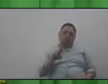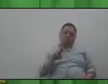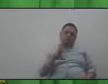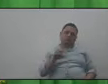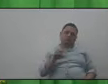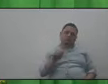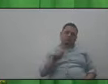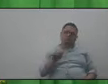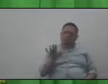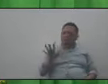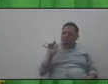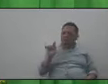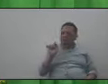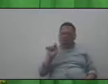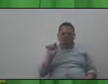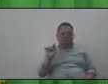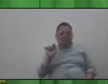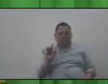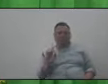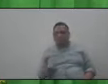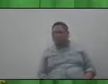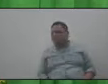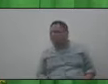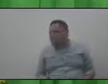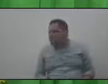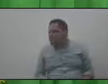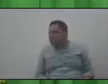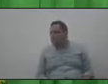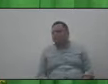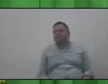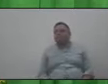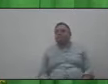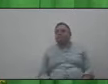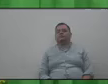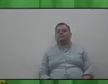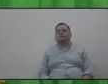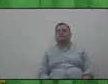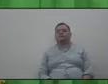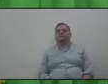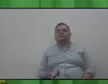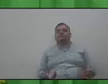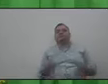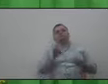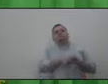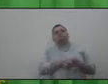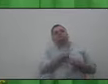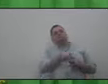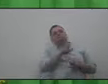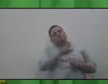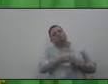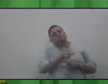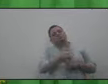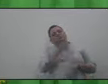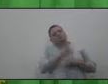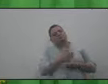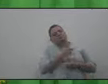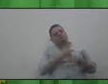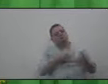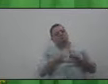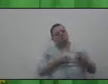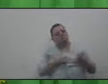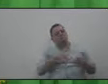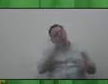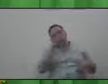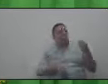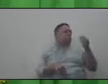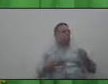prácticamente levantan su cabeza poniendo los hombros encima del trabajo de lo que es la gerencia del trabajo administrativo y la